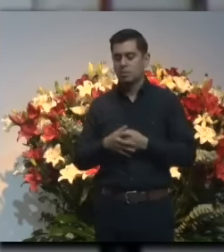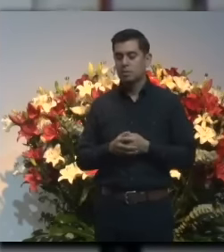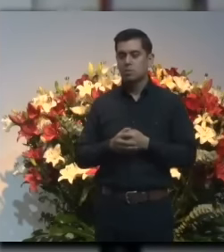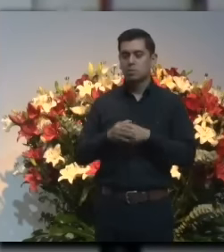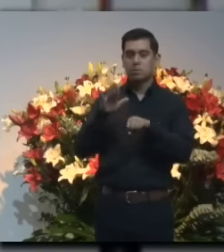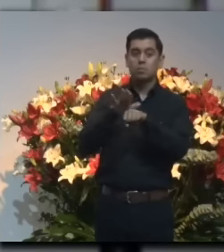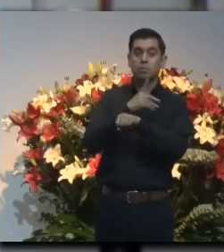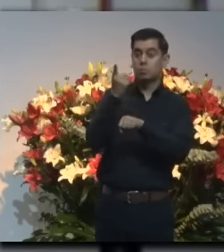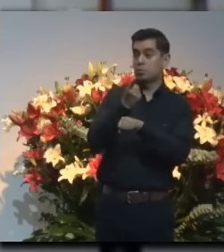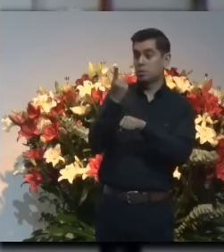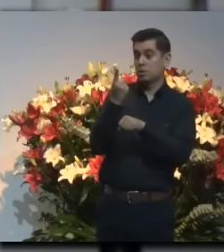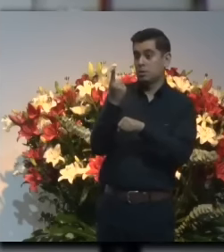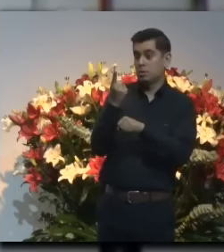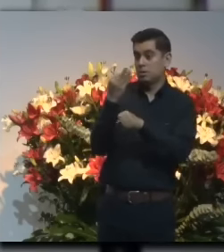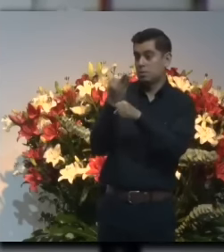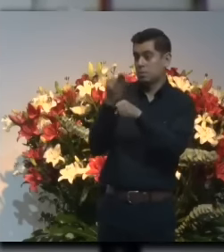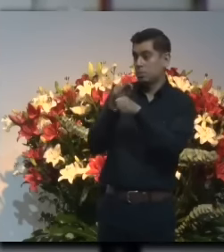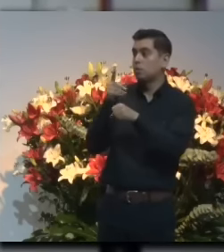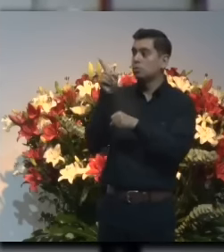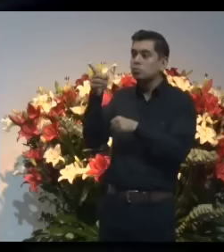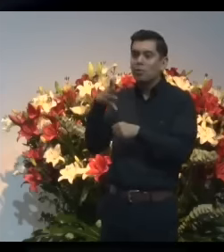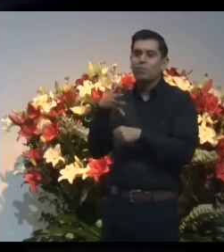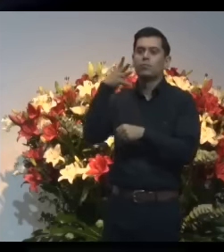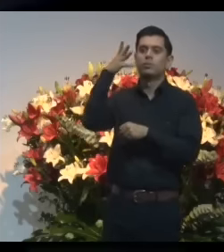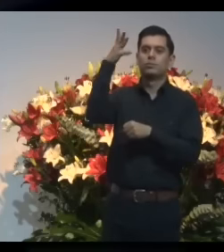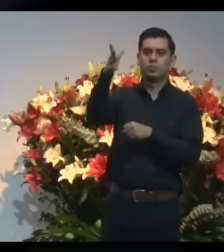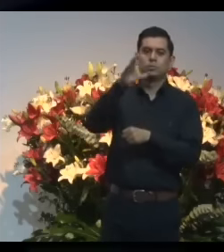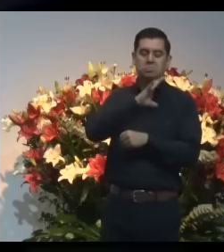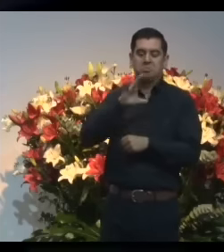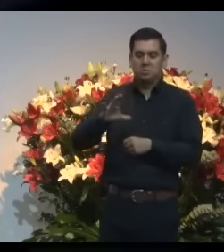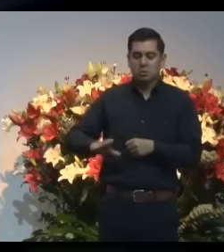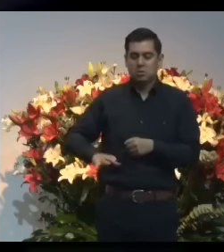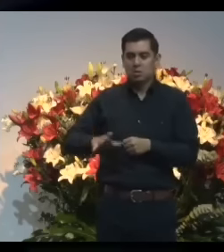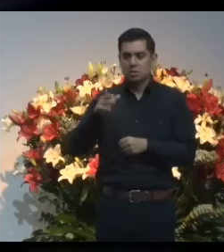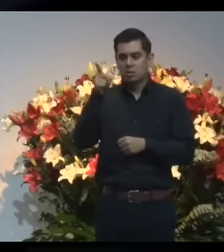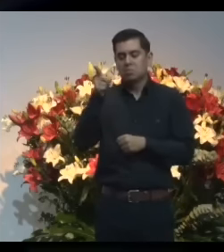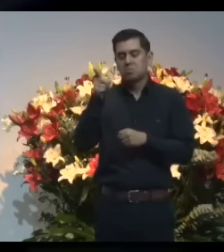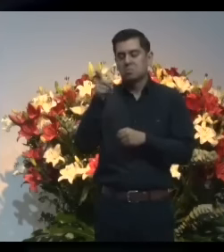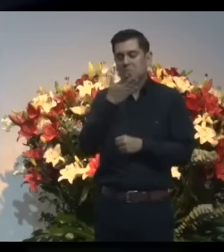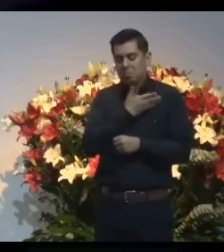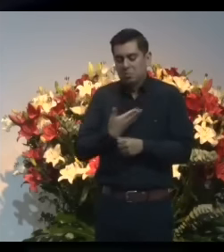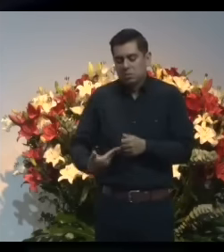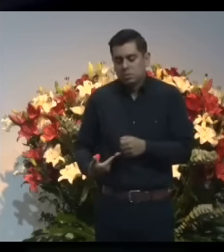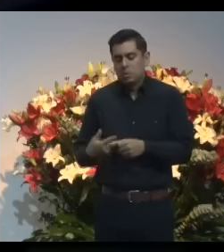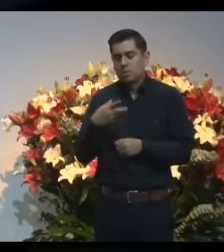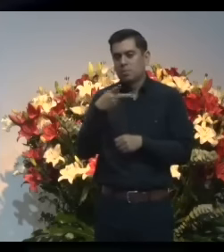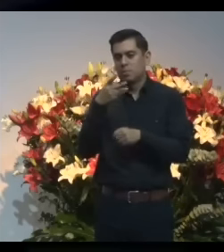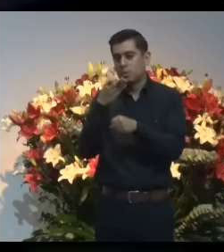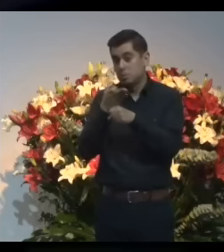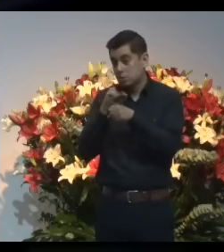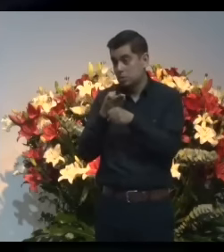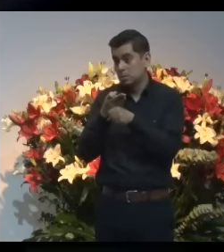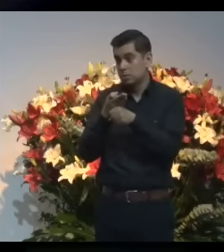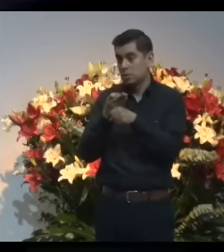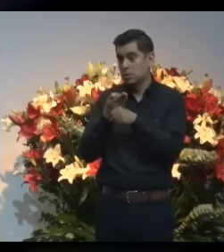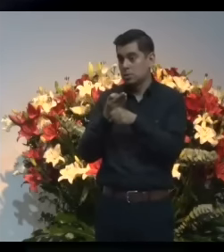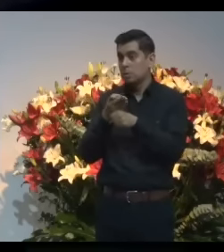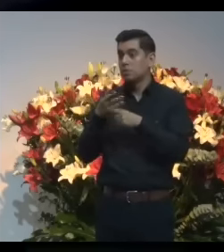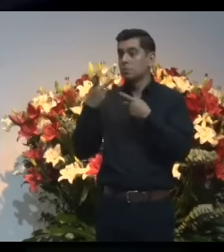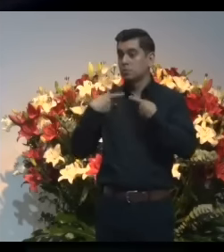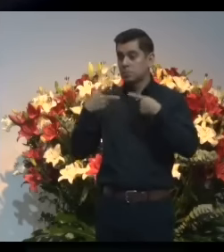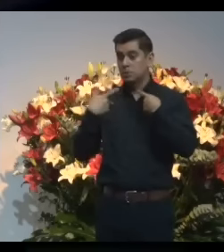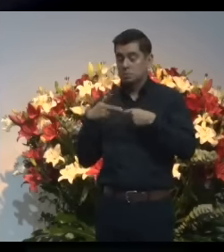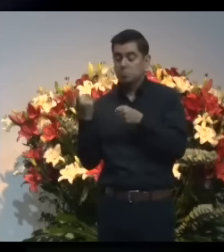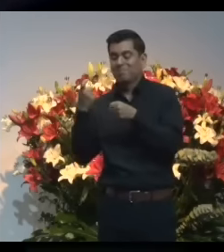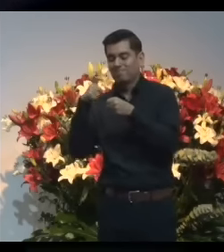esperarte hasta cuando llegaras a la presidencia y no hablar de ahorita cuando colaboradores tuyos están implicados y han